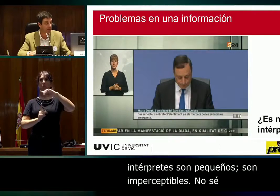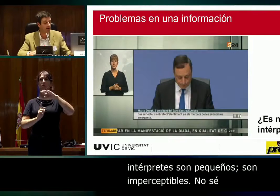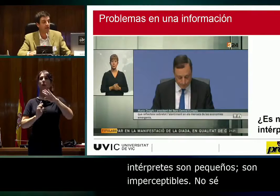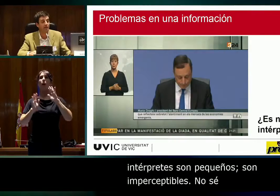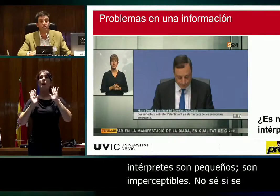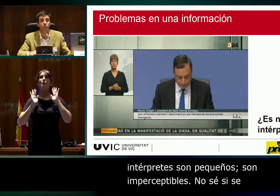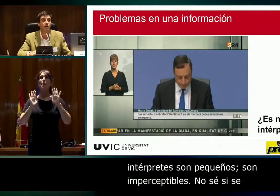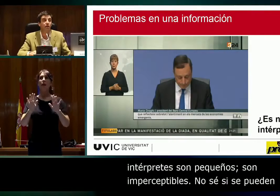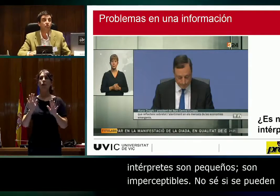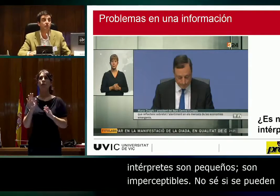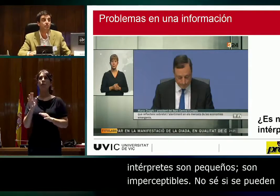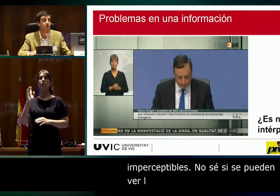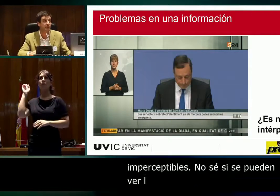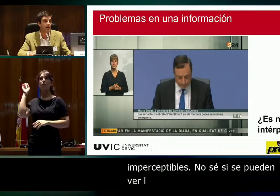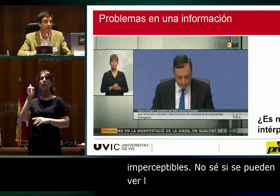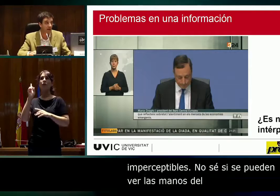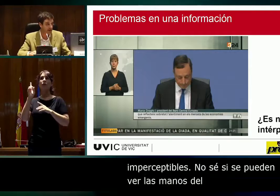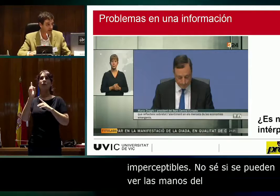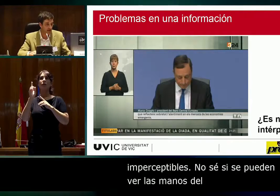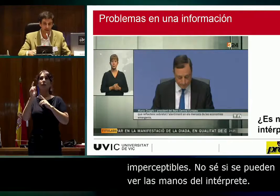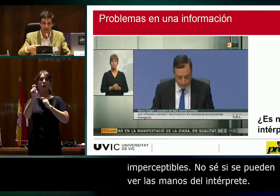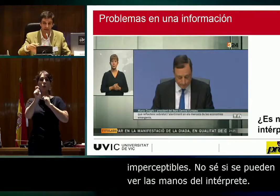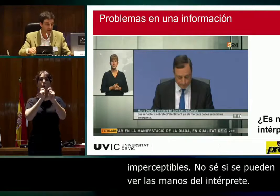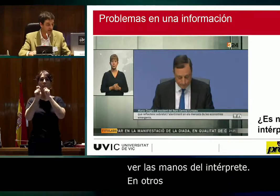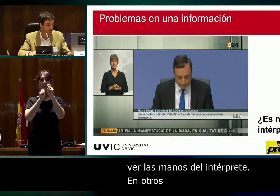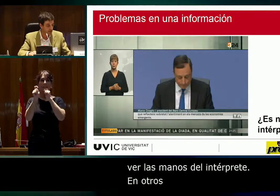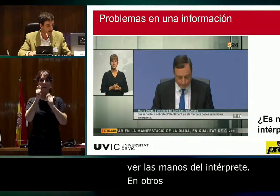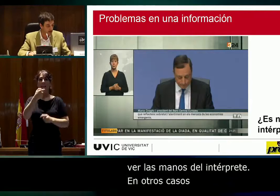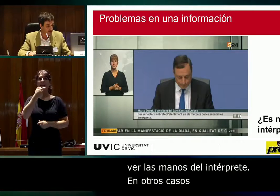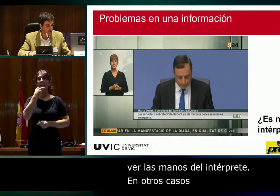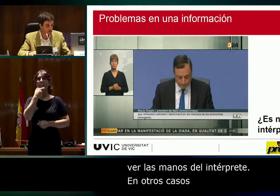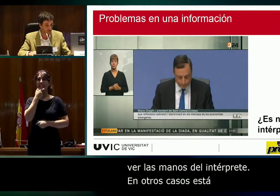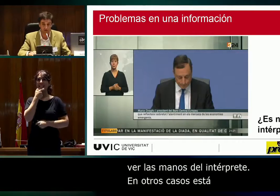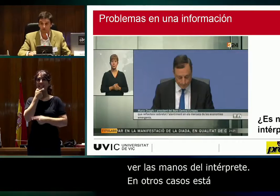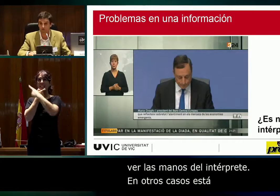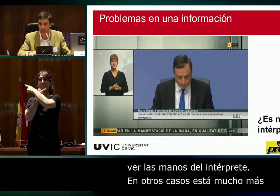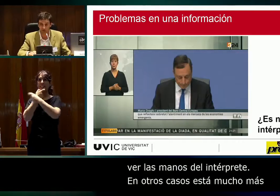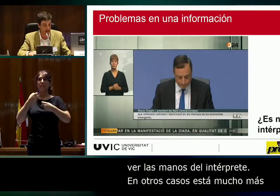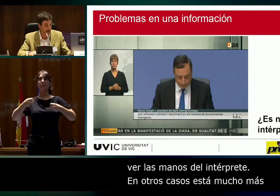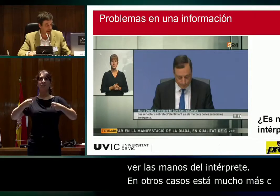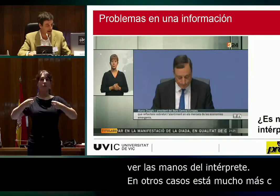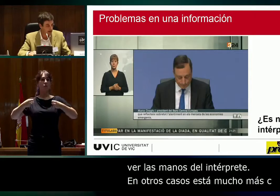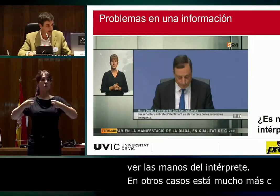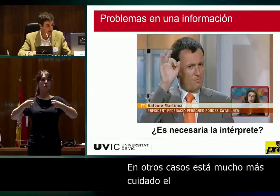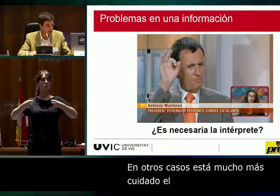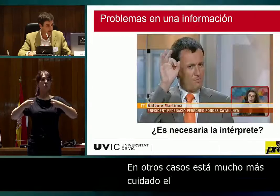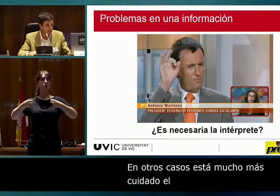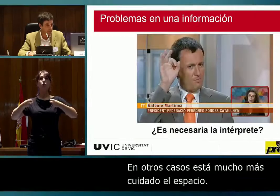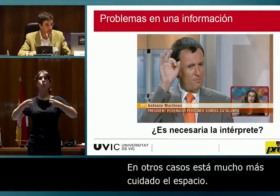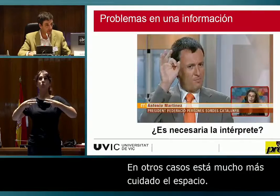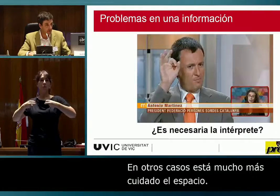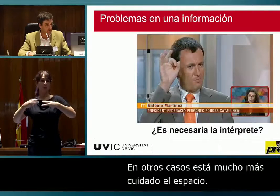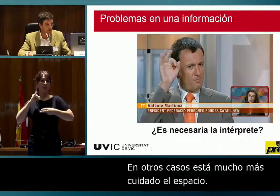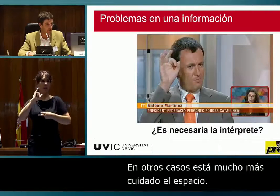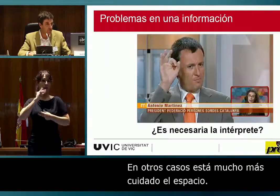Mario Draghi está realizando una rueda de prensa en inglés y la accesibilidad es en subtítulos y no es necesaria la